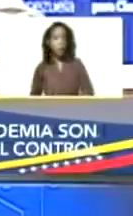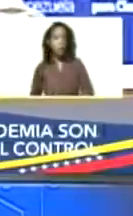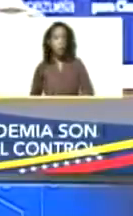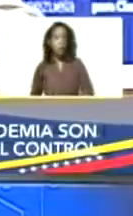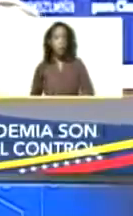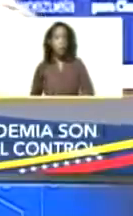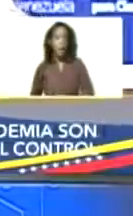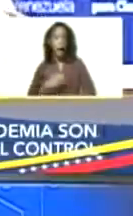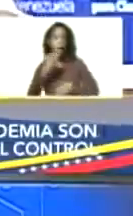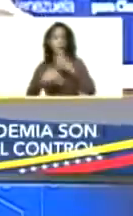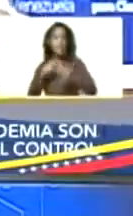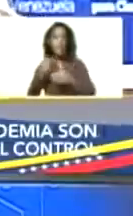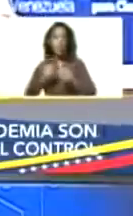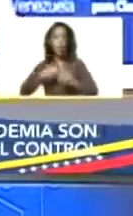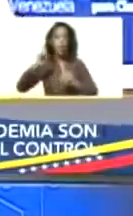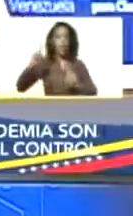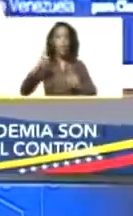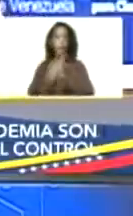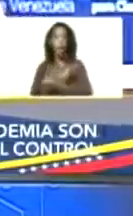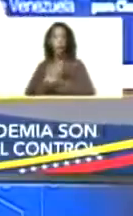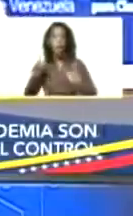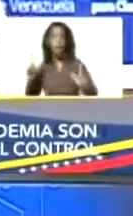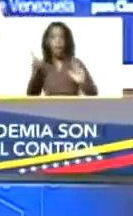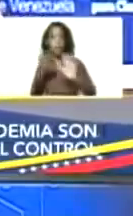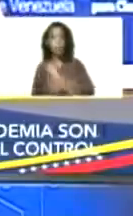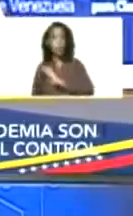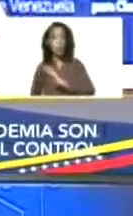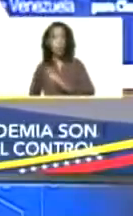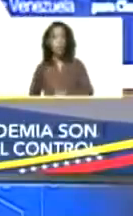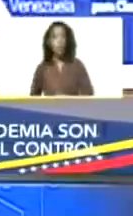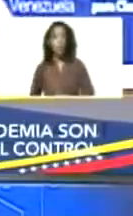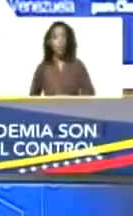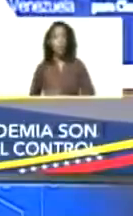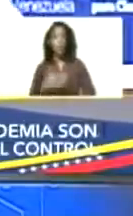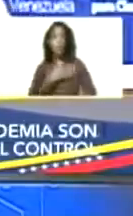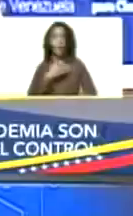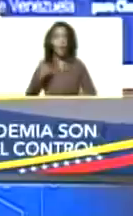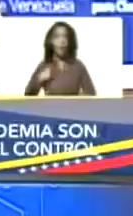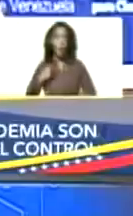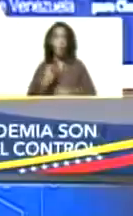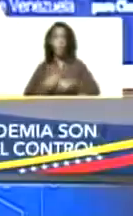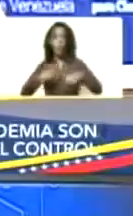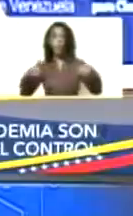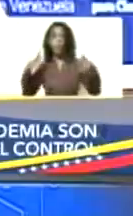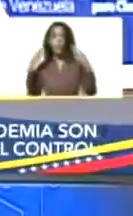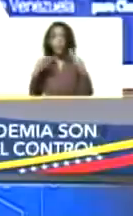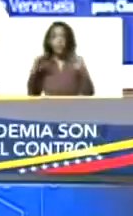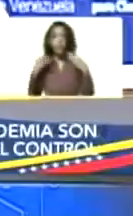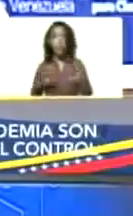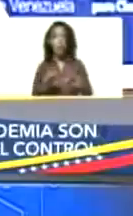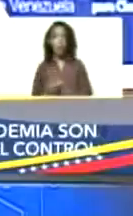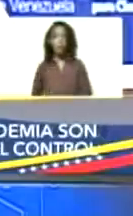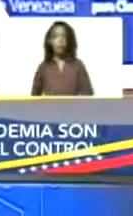desatando toda su energía, su libertad, que han aspirado a la máxima normalidad